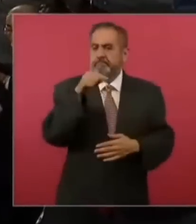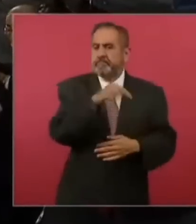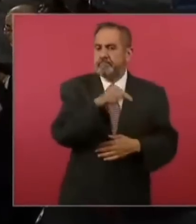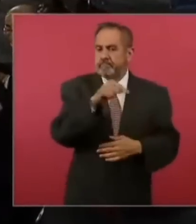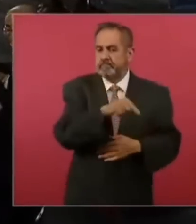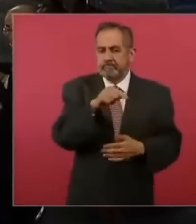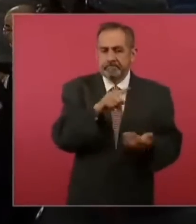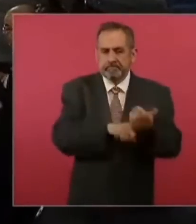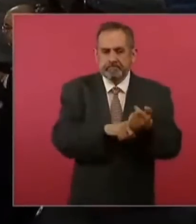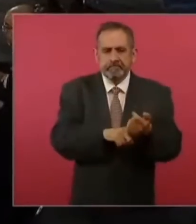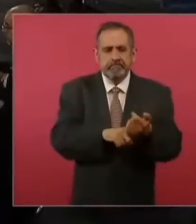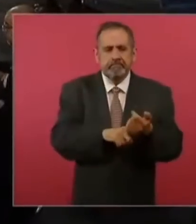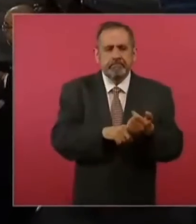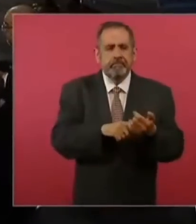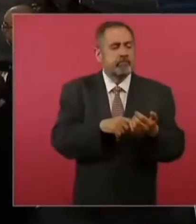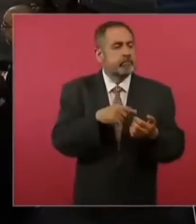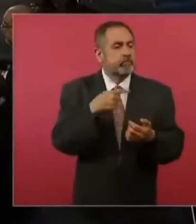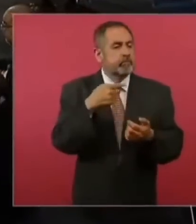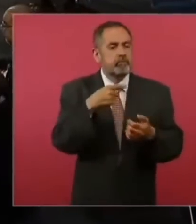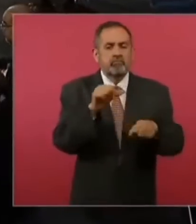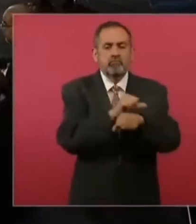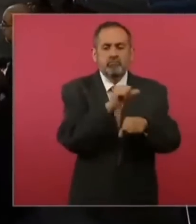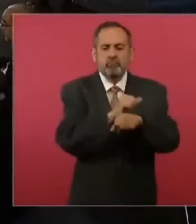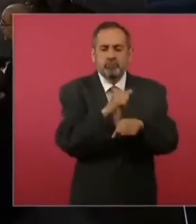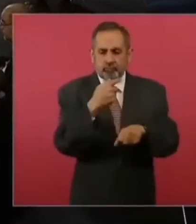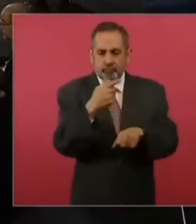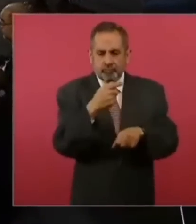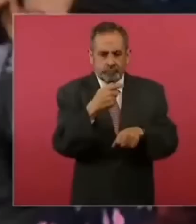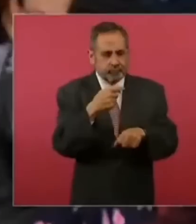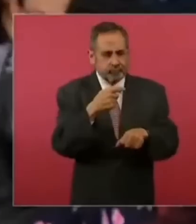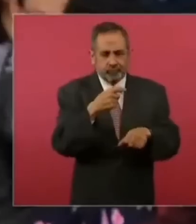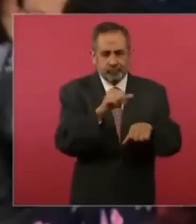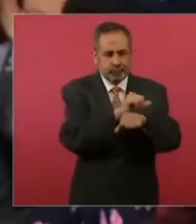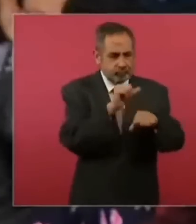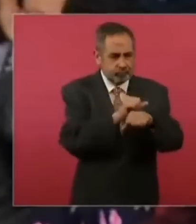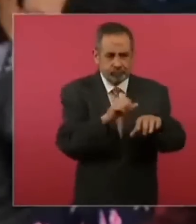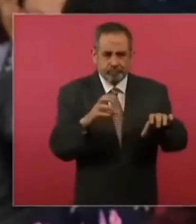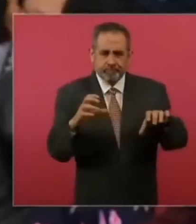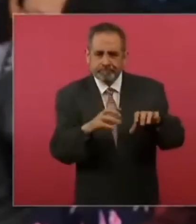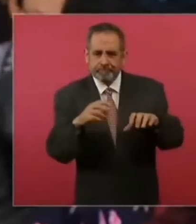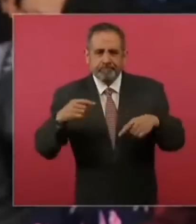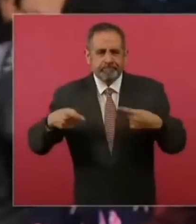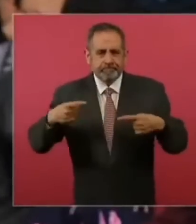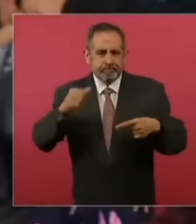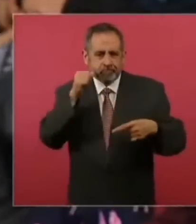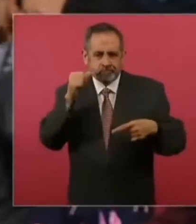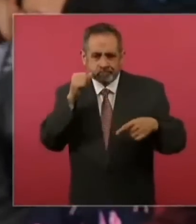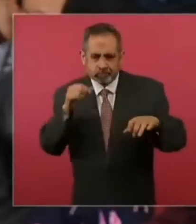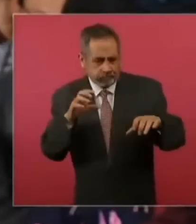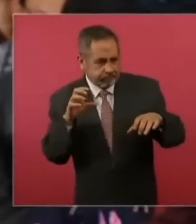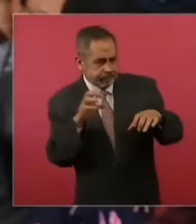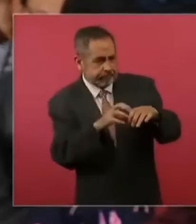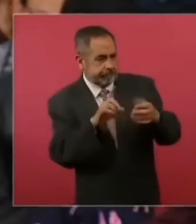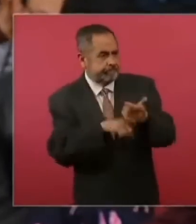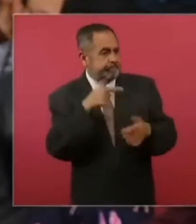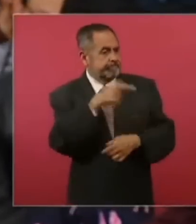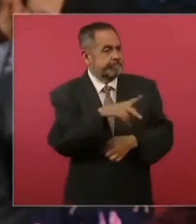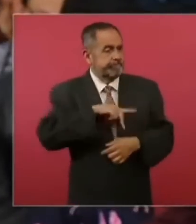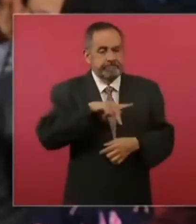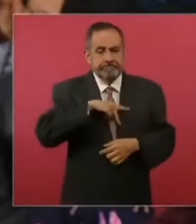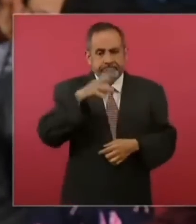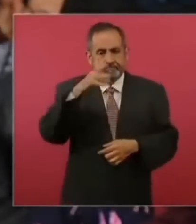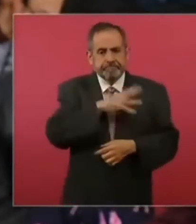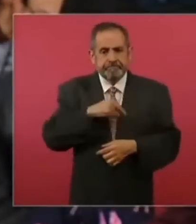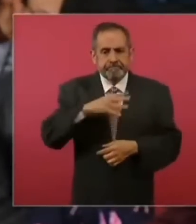los, o el juego de los rines del coche correspondían al coche de su hijo. Y de ahí da aviso a las autoridades del